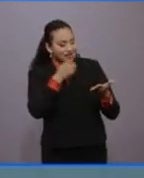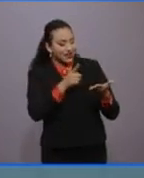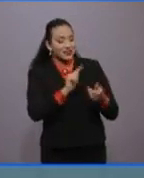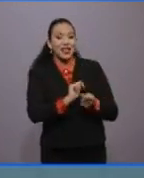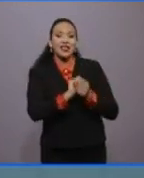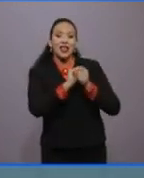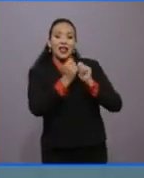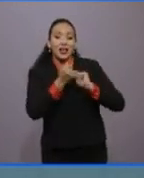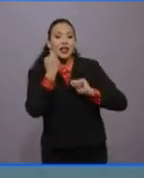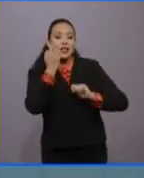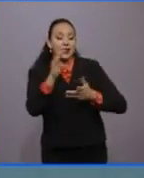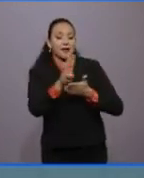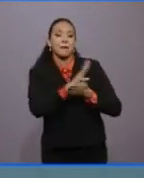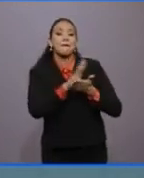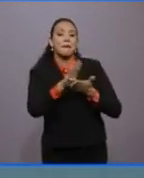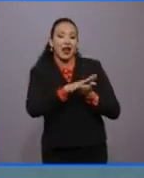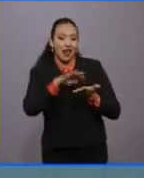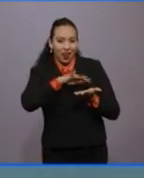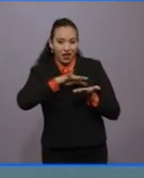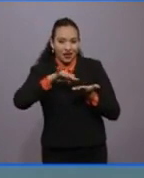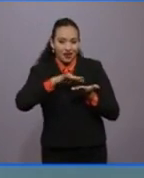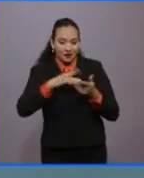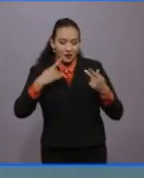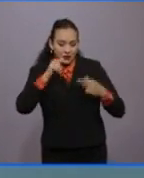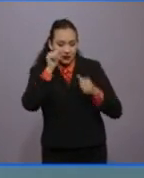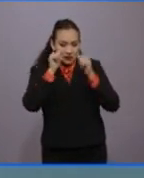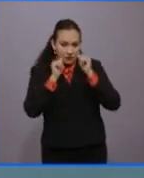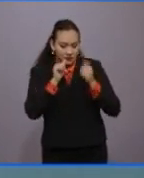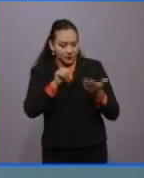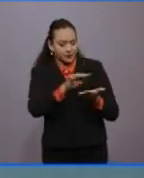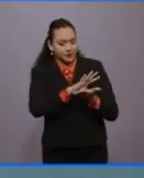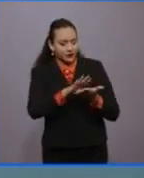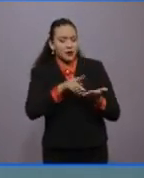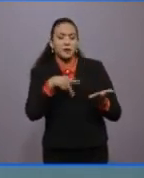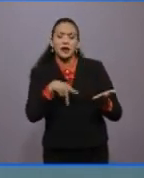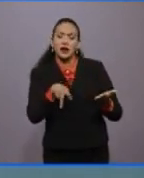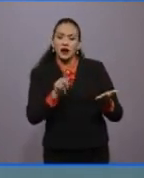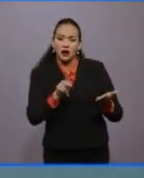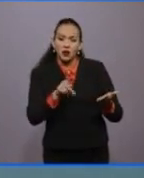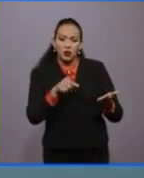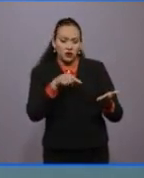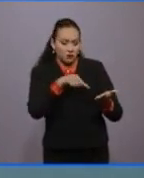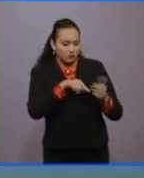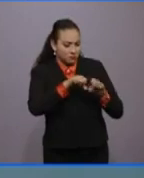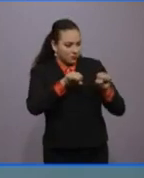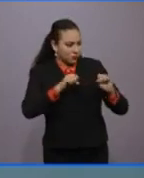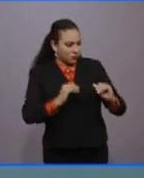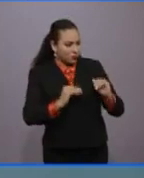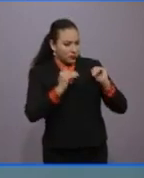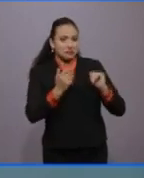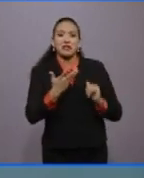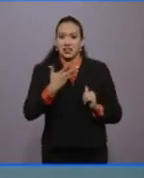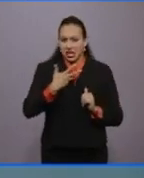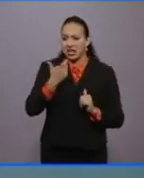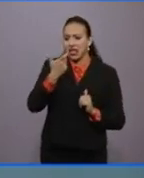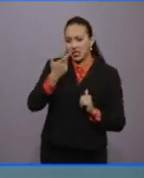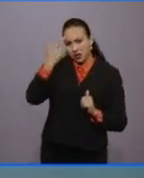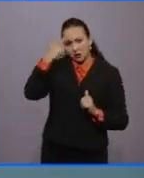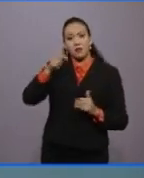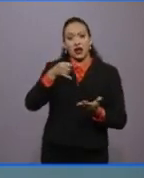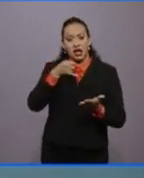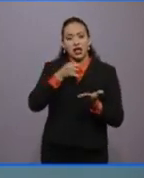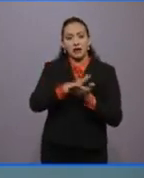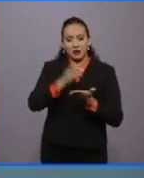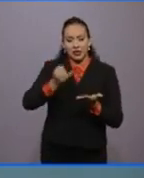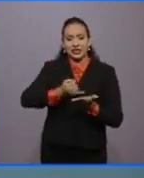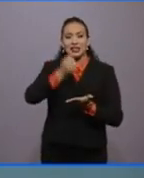traducción en braille. Y tomando en consideración de que esta sala superior tiene recursos para imprimir sus